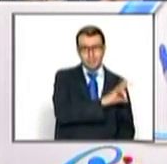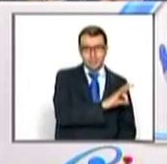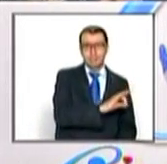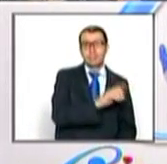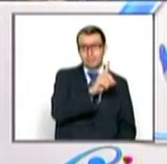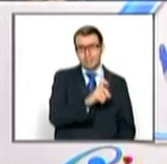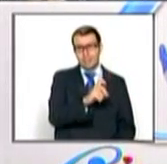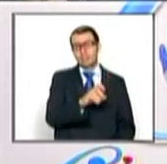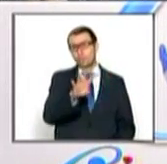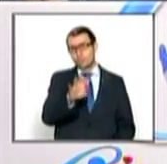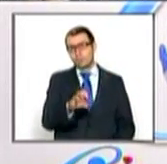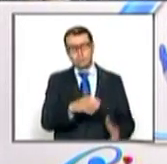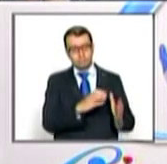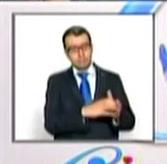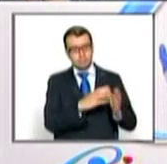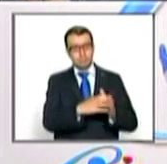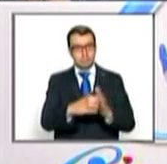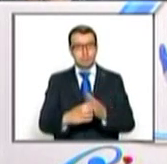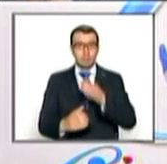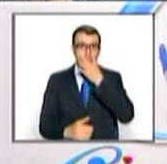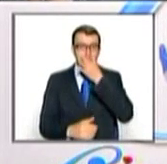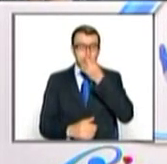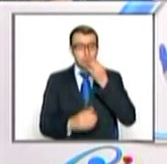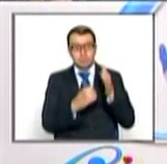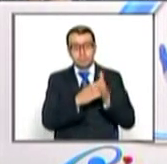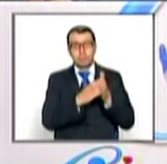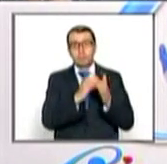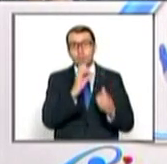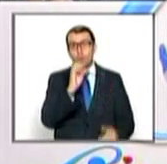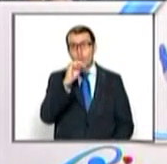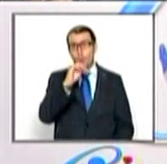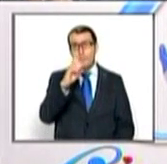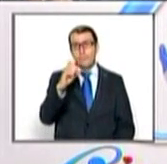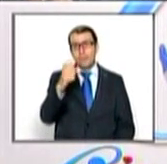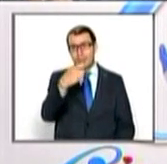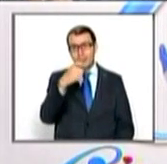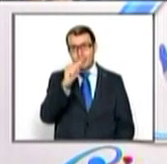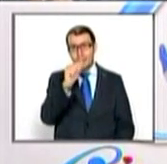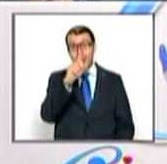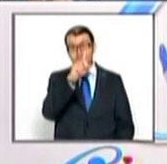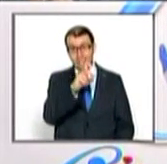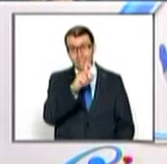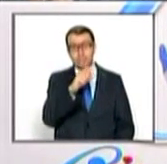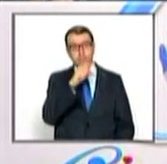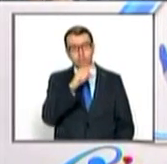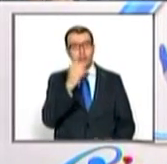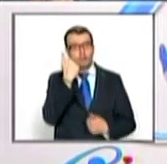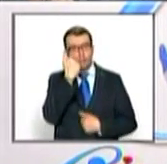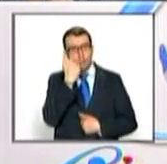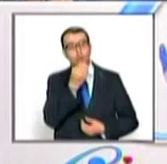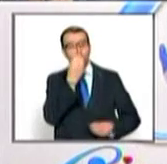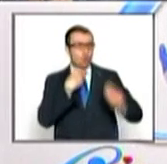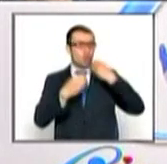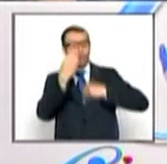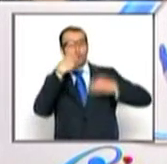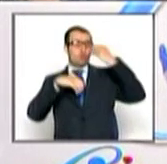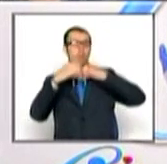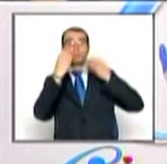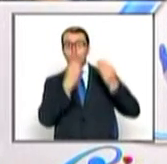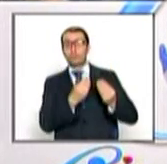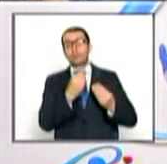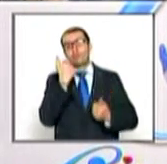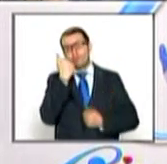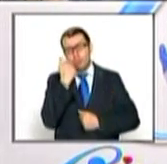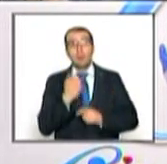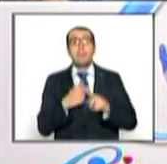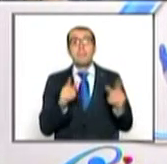abajo. Entonces, en cuanto al omega 6, como les digo, hay una gran cantidad de exceso de omega 6 en nuestra alimentación actual, y por el contrario, el omega